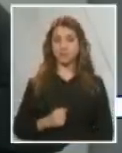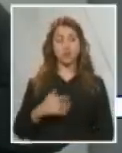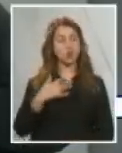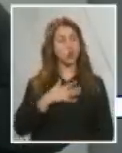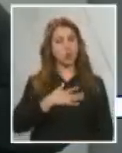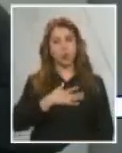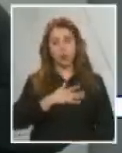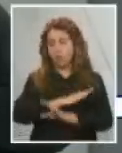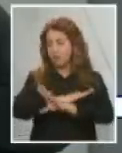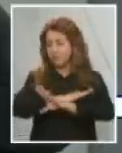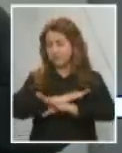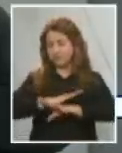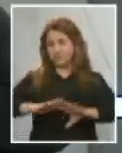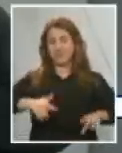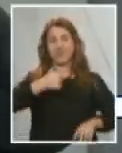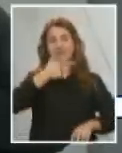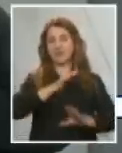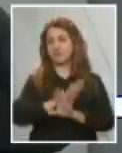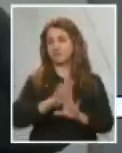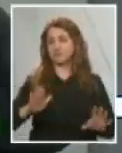Es brutal, porque,